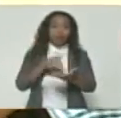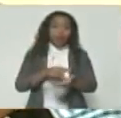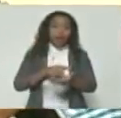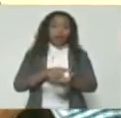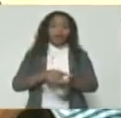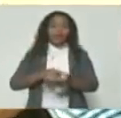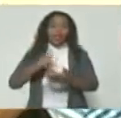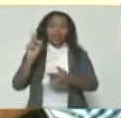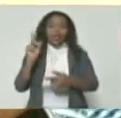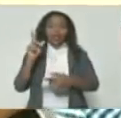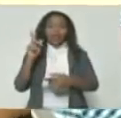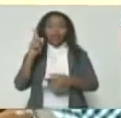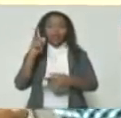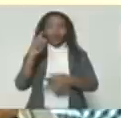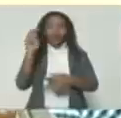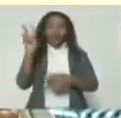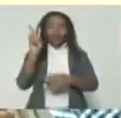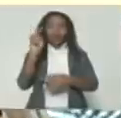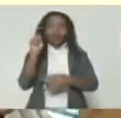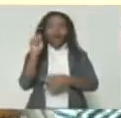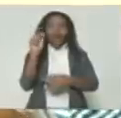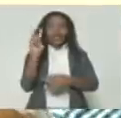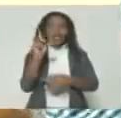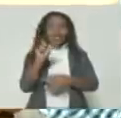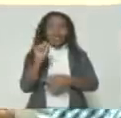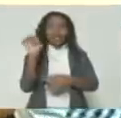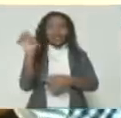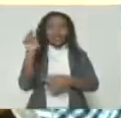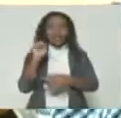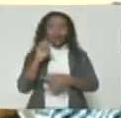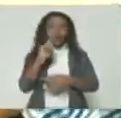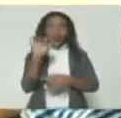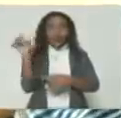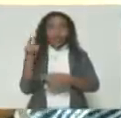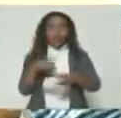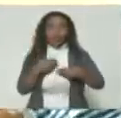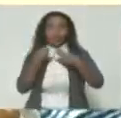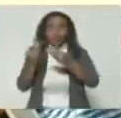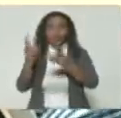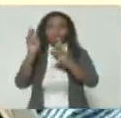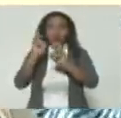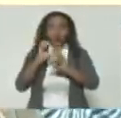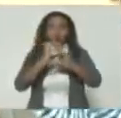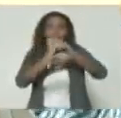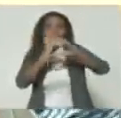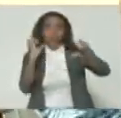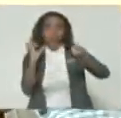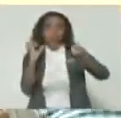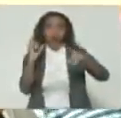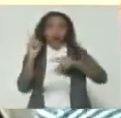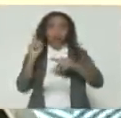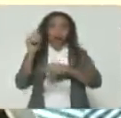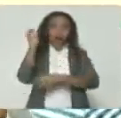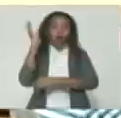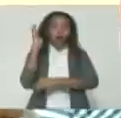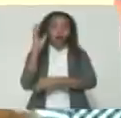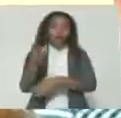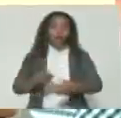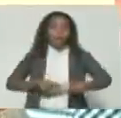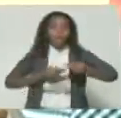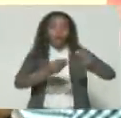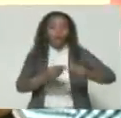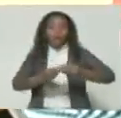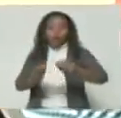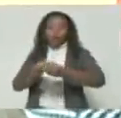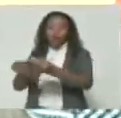Tuy, donde estuvimos una jornada intensa de trabajo entregando nuevos Transmiranda que usted le mandó a la comunidad en jornadas de distribución de gas,